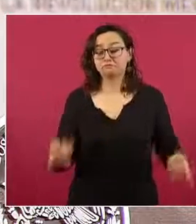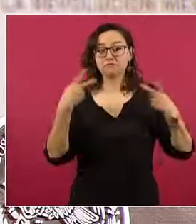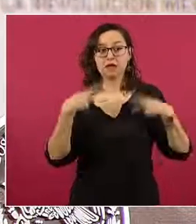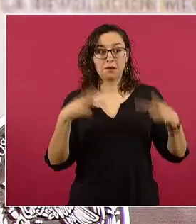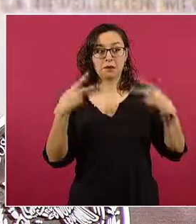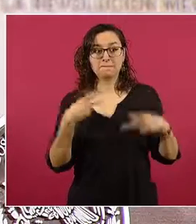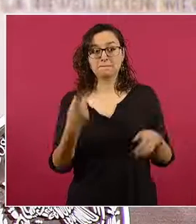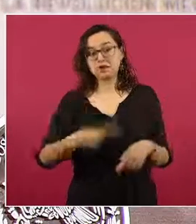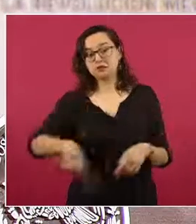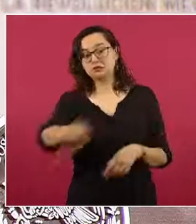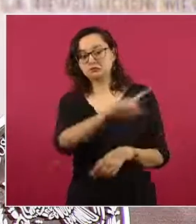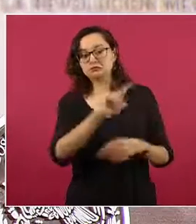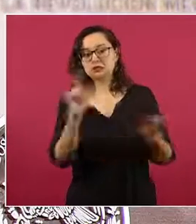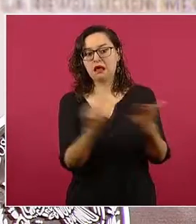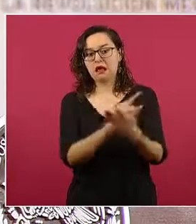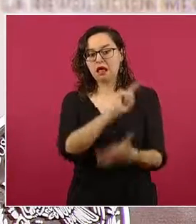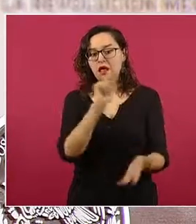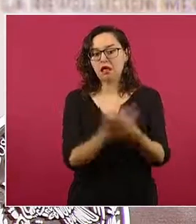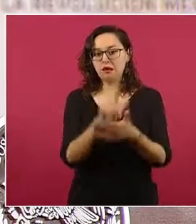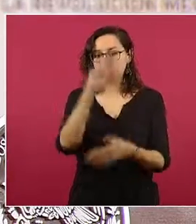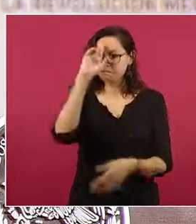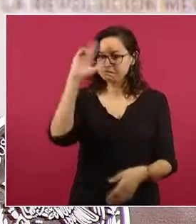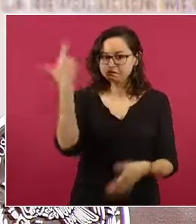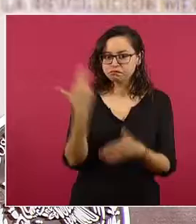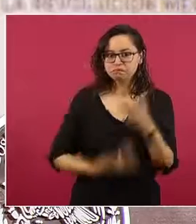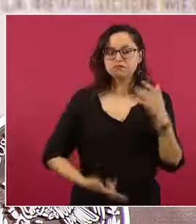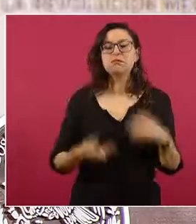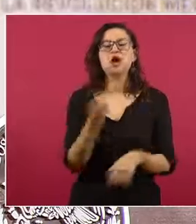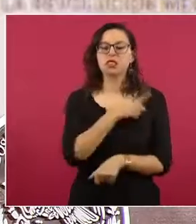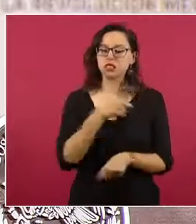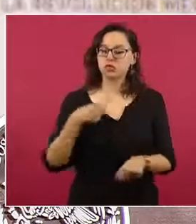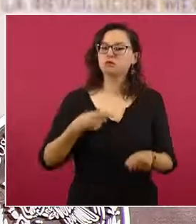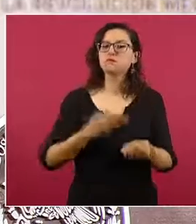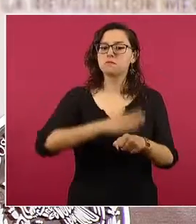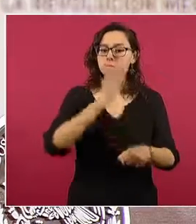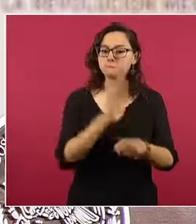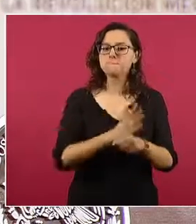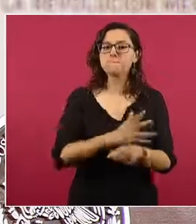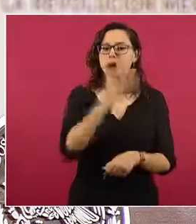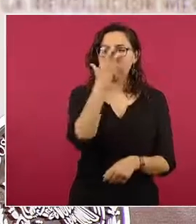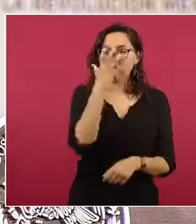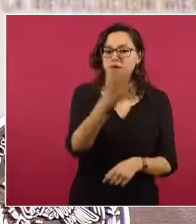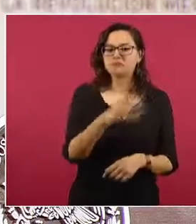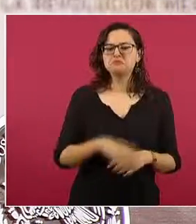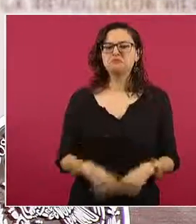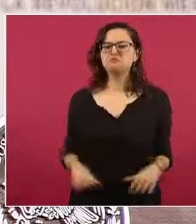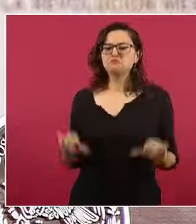se investigue, se castigue y que no haya impunidad.